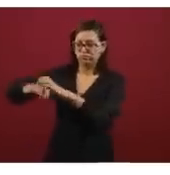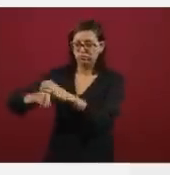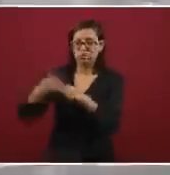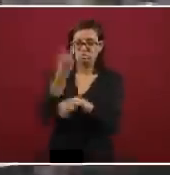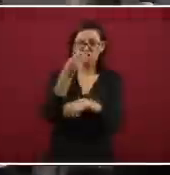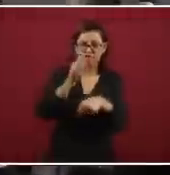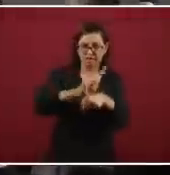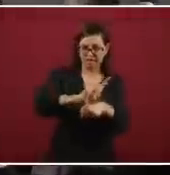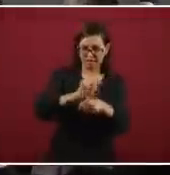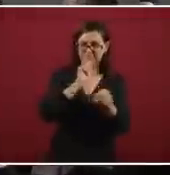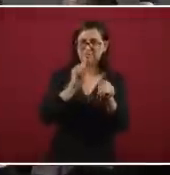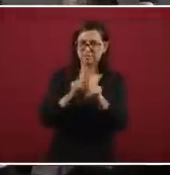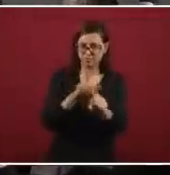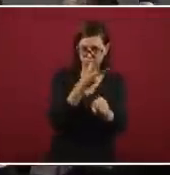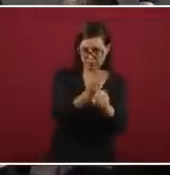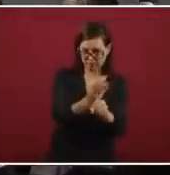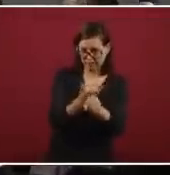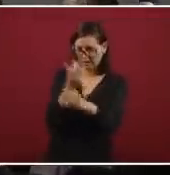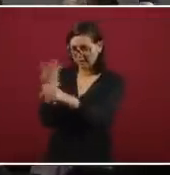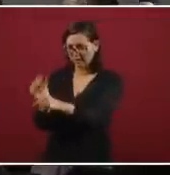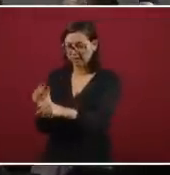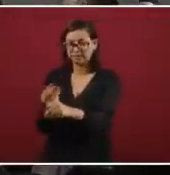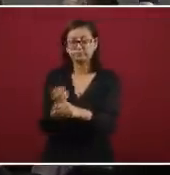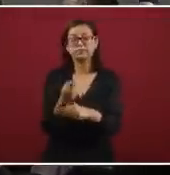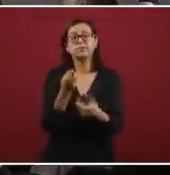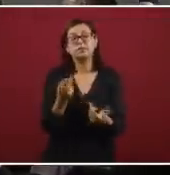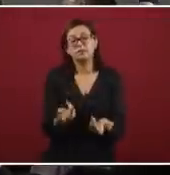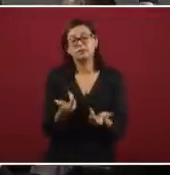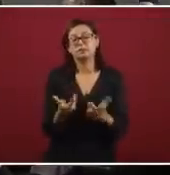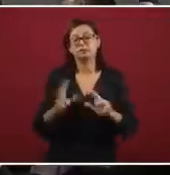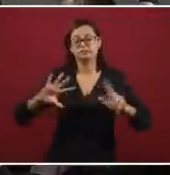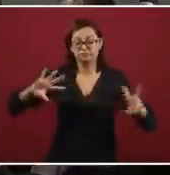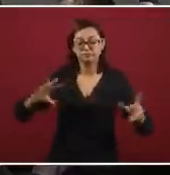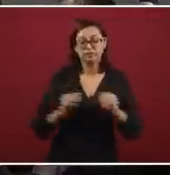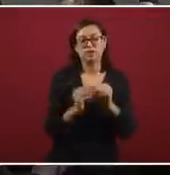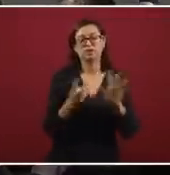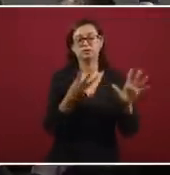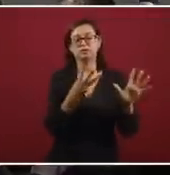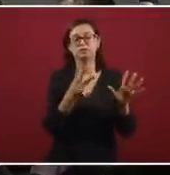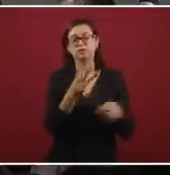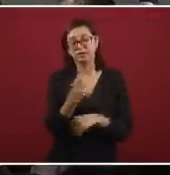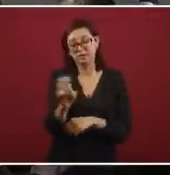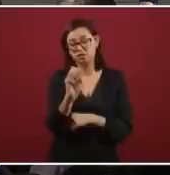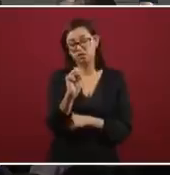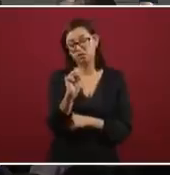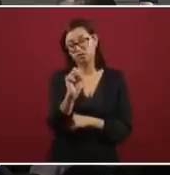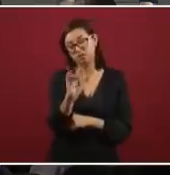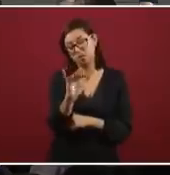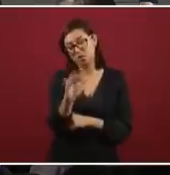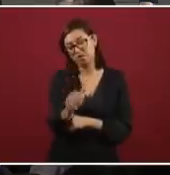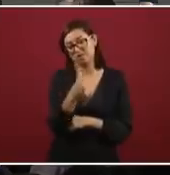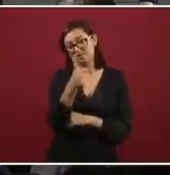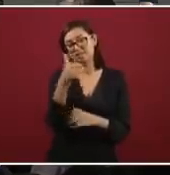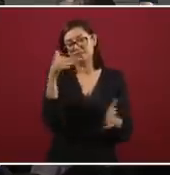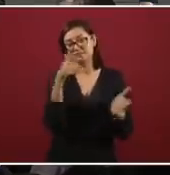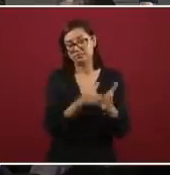2 días más, y el diferimiento va a ser del orden de 356 mil barriles de aceite.